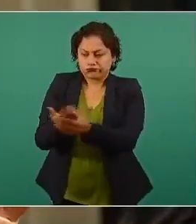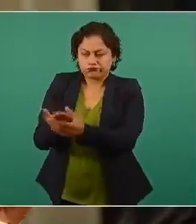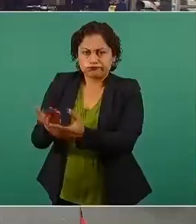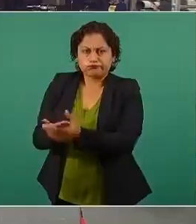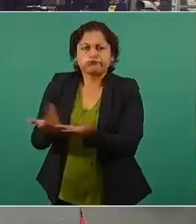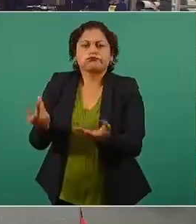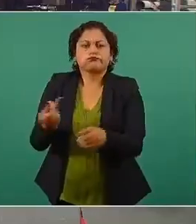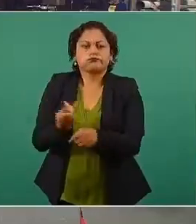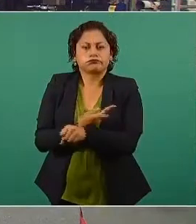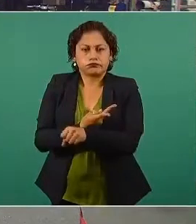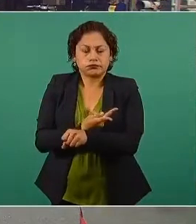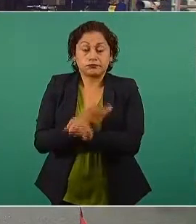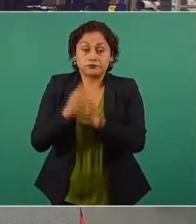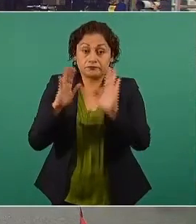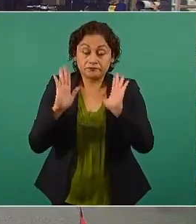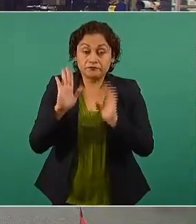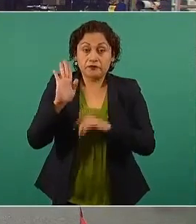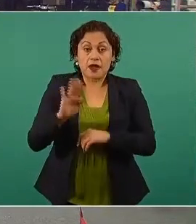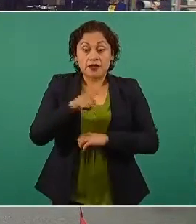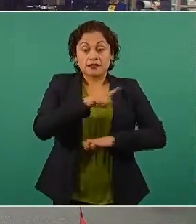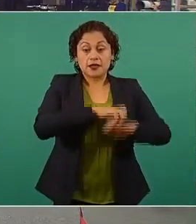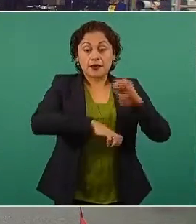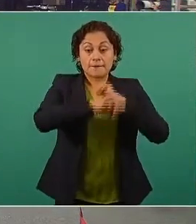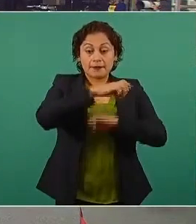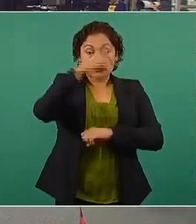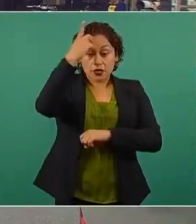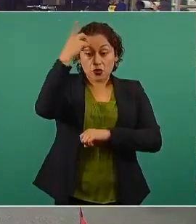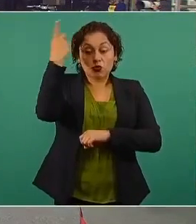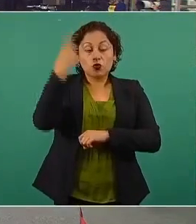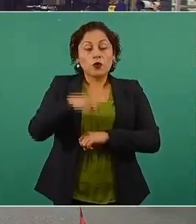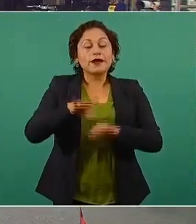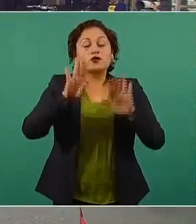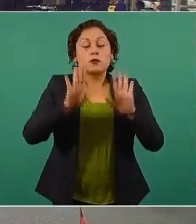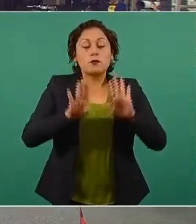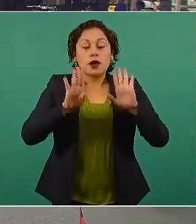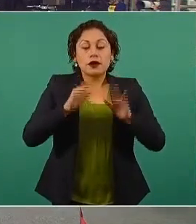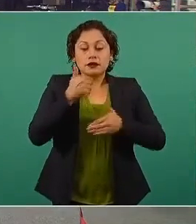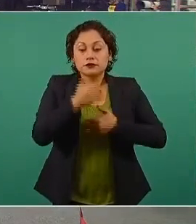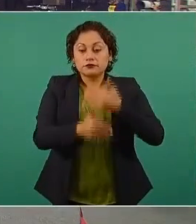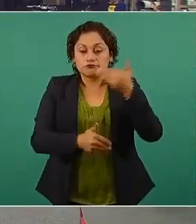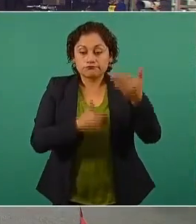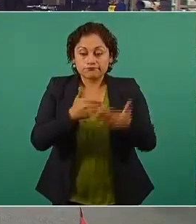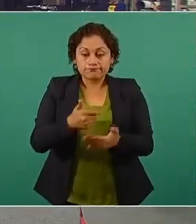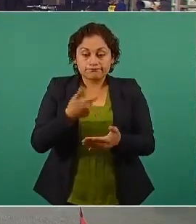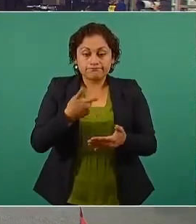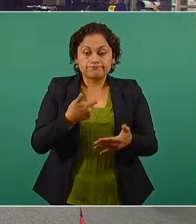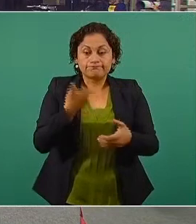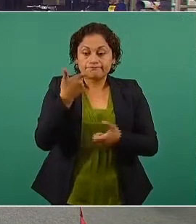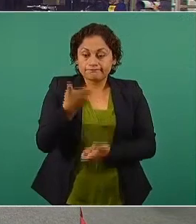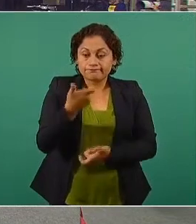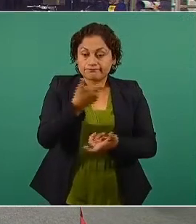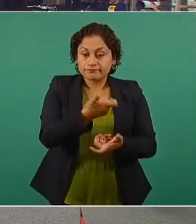podría presumir que el supuesto empresario pudiera estar operando con recursos de procedencia ilícita